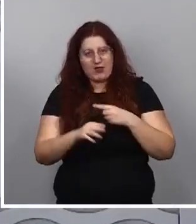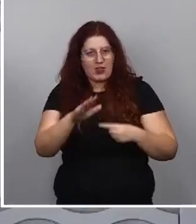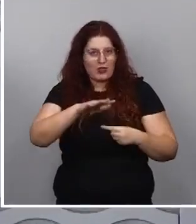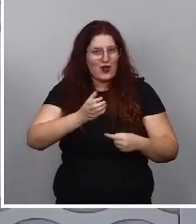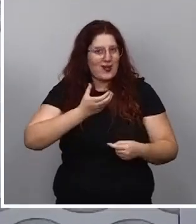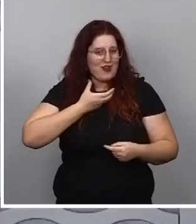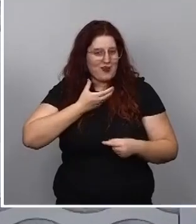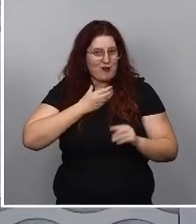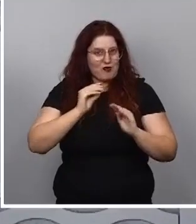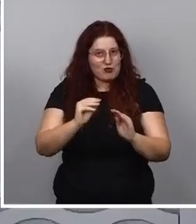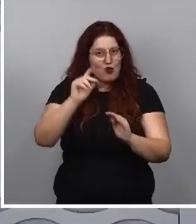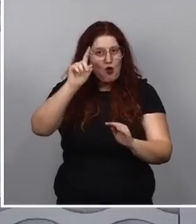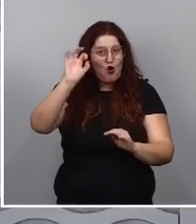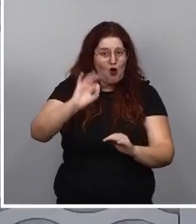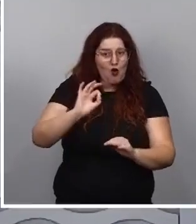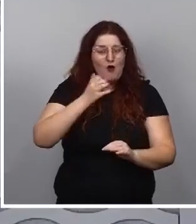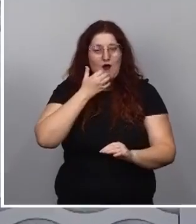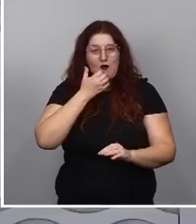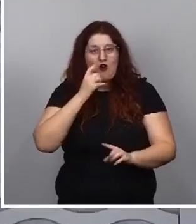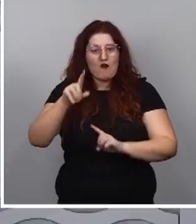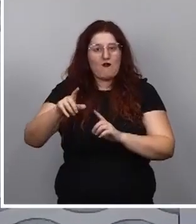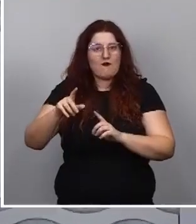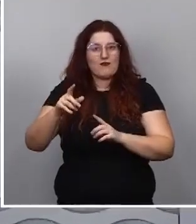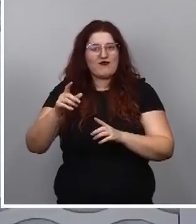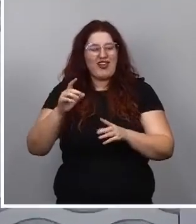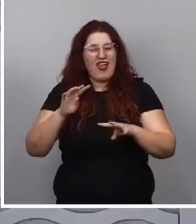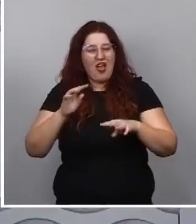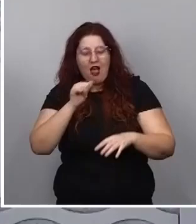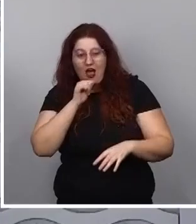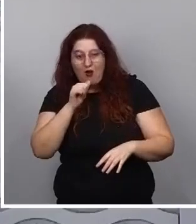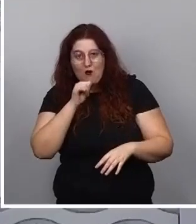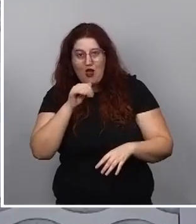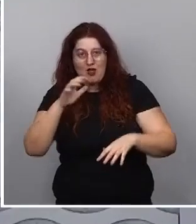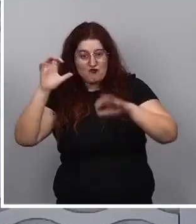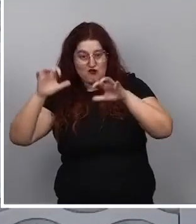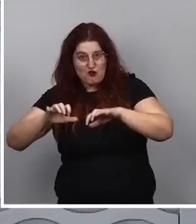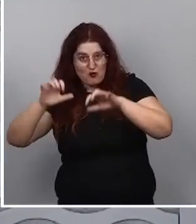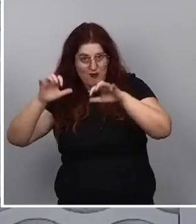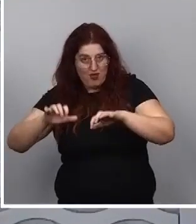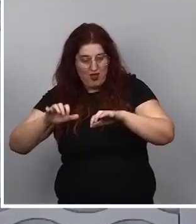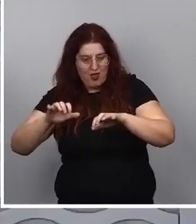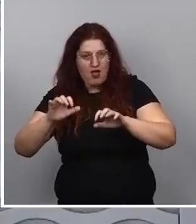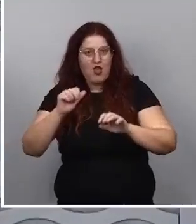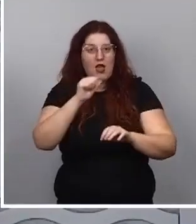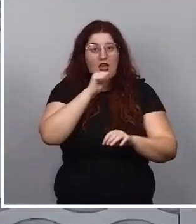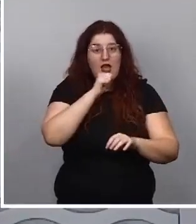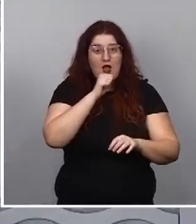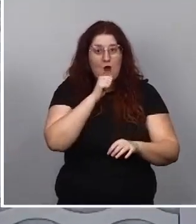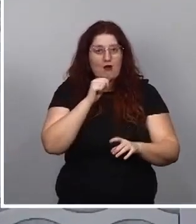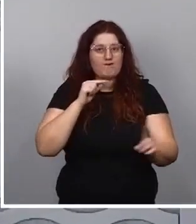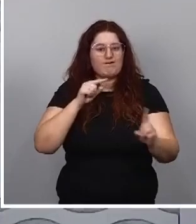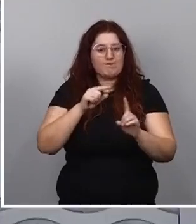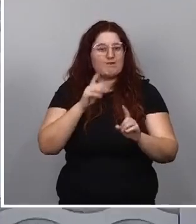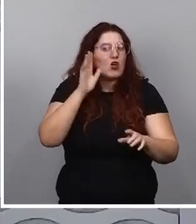facilitar as redes separadas de agua procedente da lluvia, agua destinada á depuración de